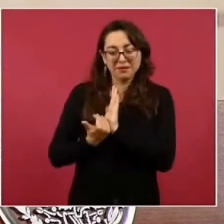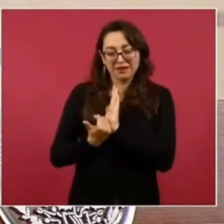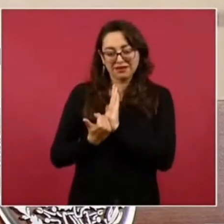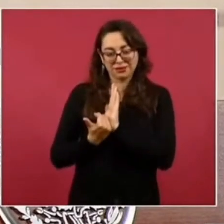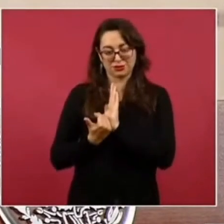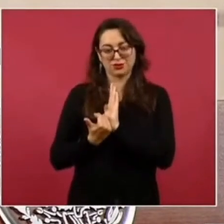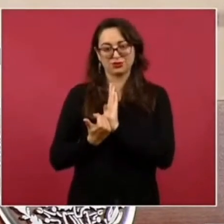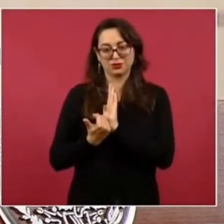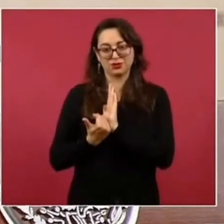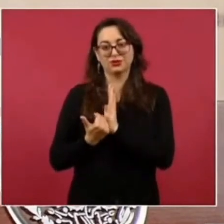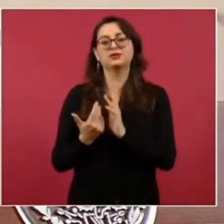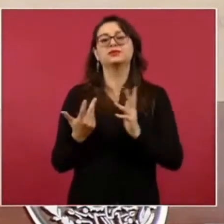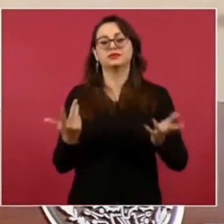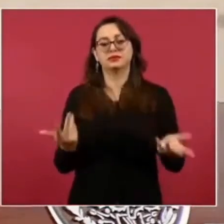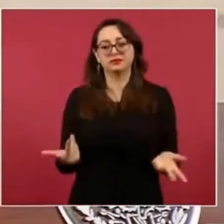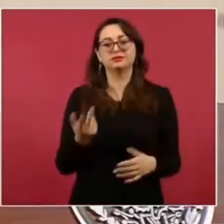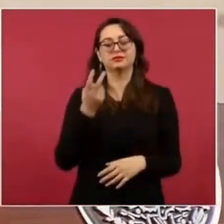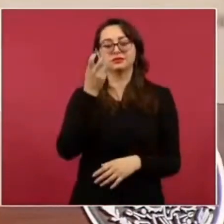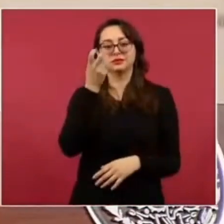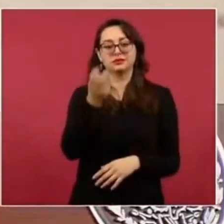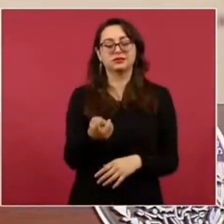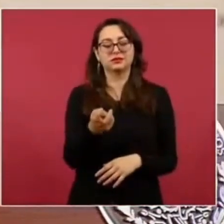plantas. Entonces, eso